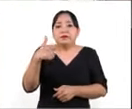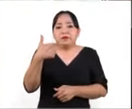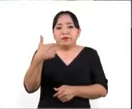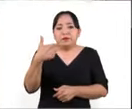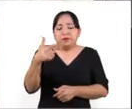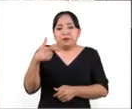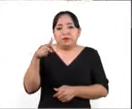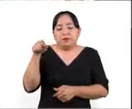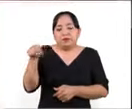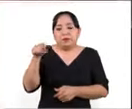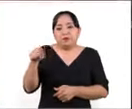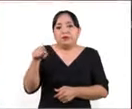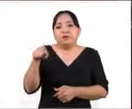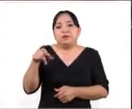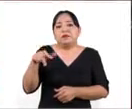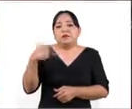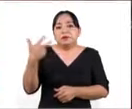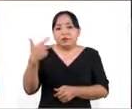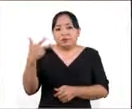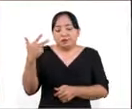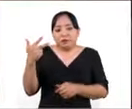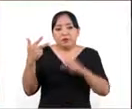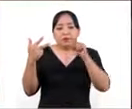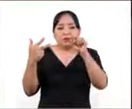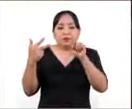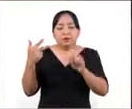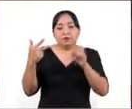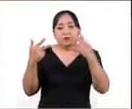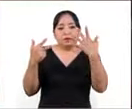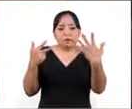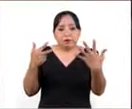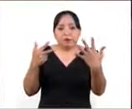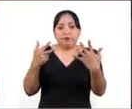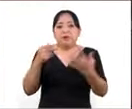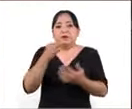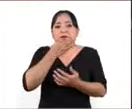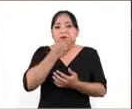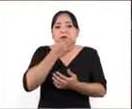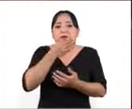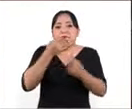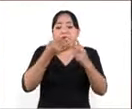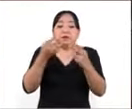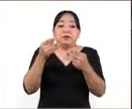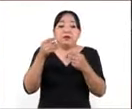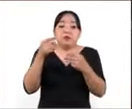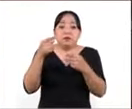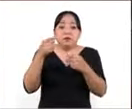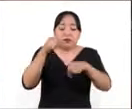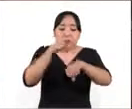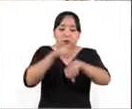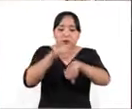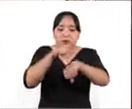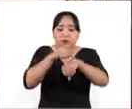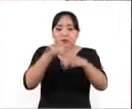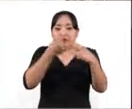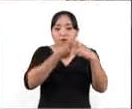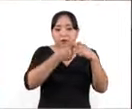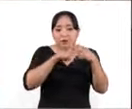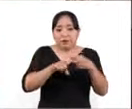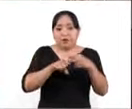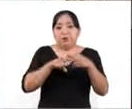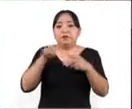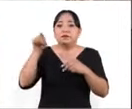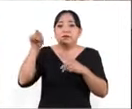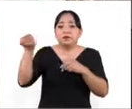conocen, de magnitud 7.4, de acuerdo con el Sismológico Nacional, a 63 kilómetros al sur